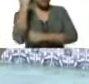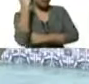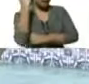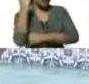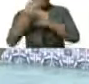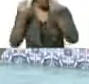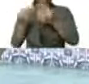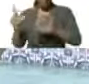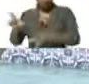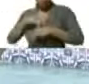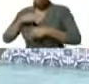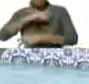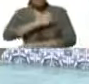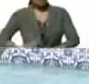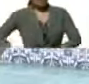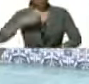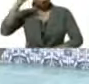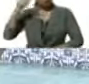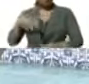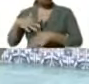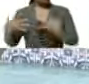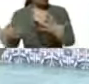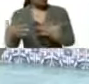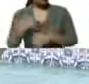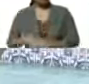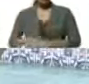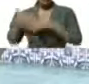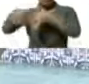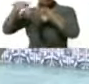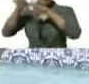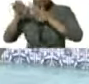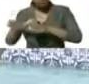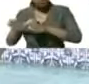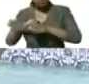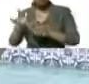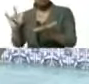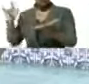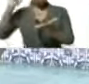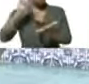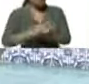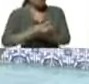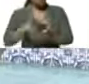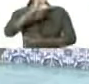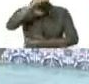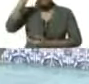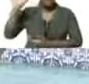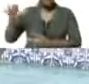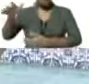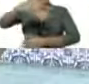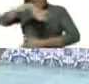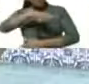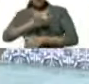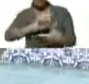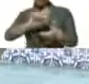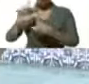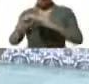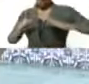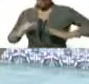que tomó el presidente Nicolás Maduro fue la suspensión de vuelos de países donde ya la